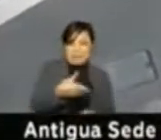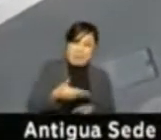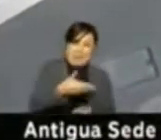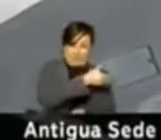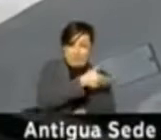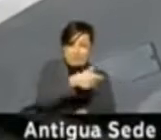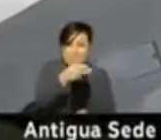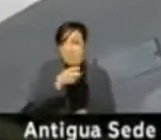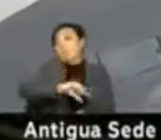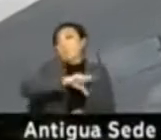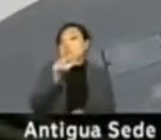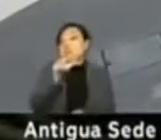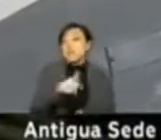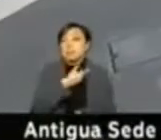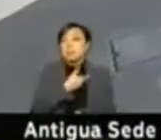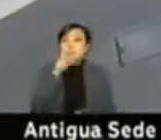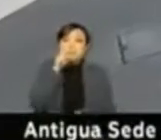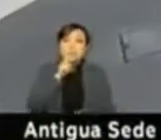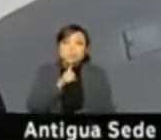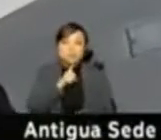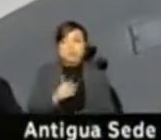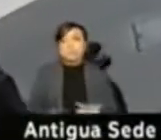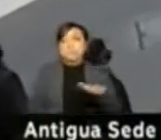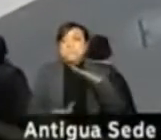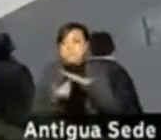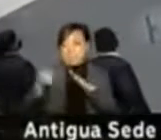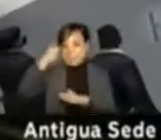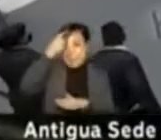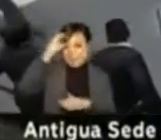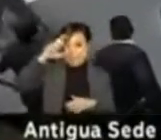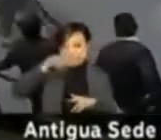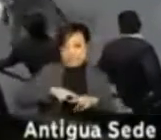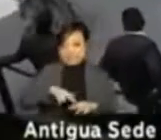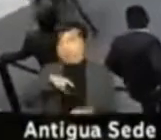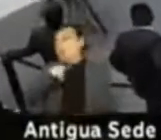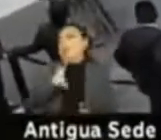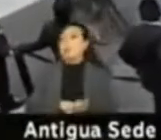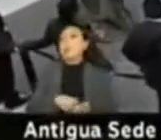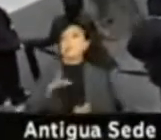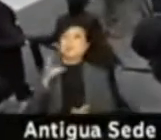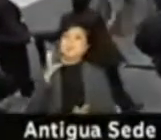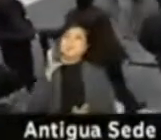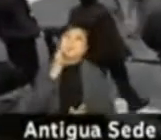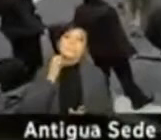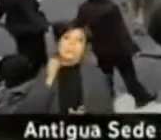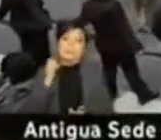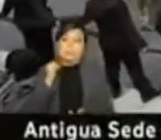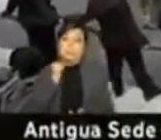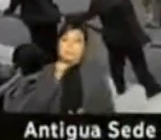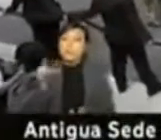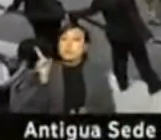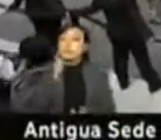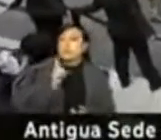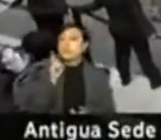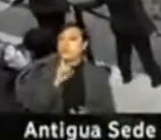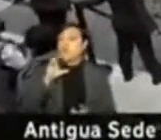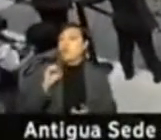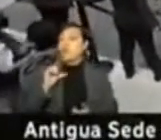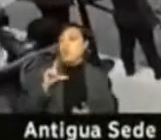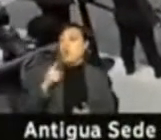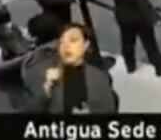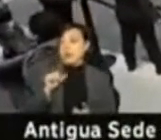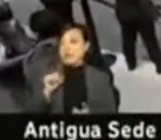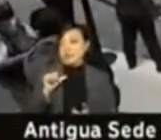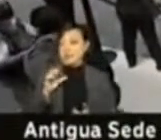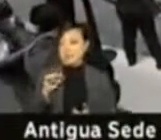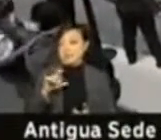una de las cosas que se tienen que hacer es que se tiene que abrir la afiliación al grueso de la ciudadanía. Es decir,